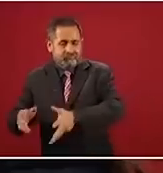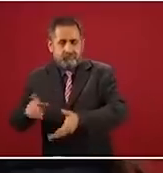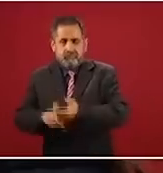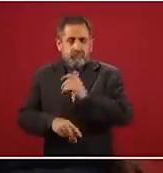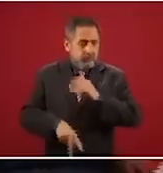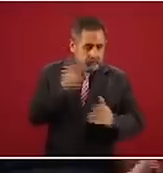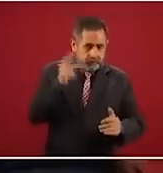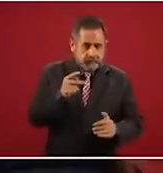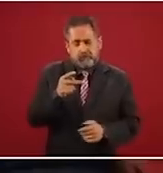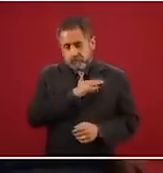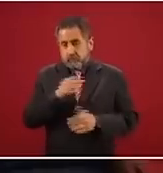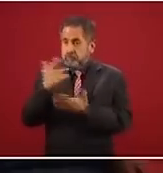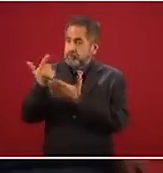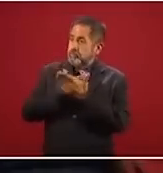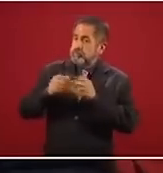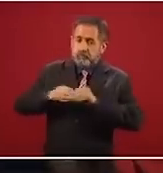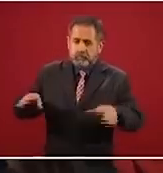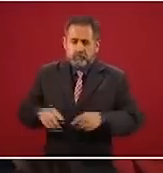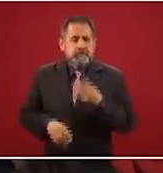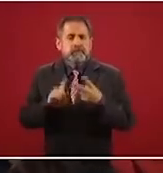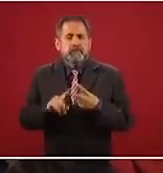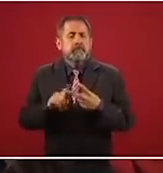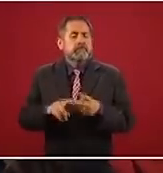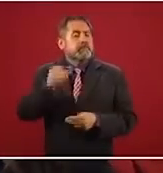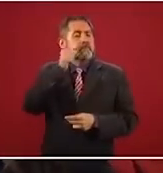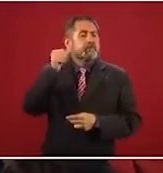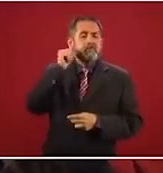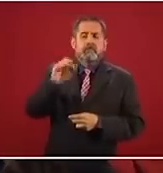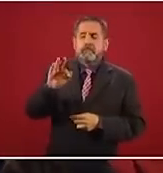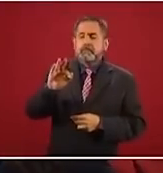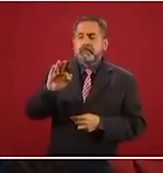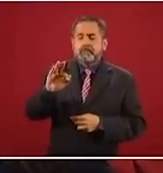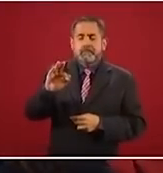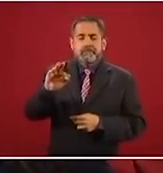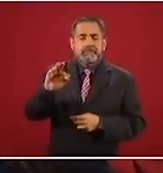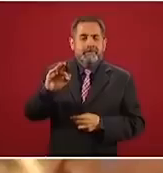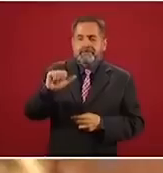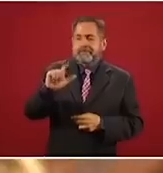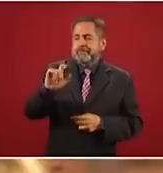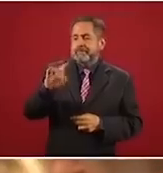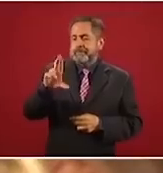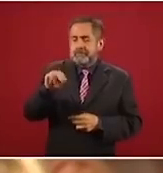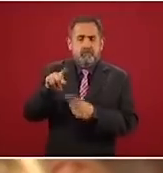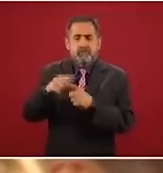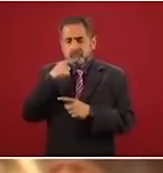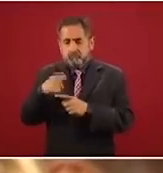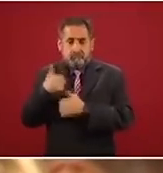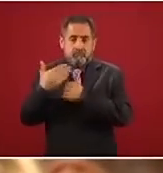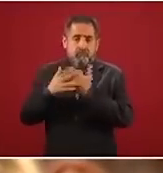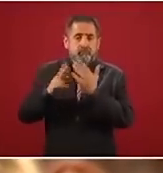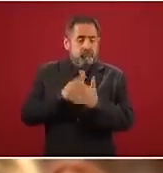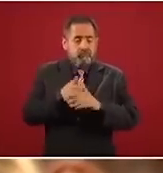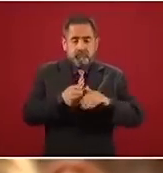mi segunda pregunta sobre otro tema. El día de ayer el fiscal Gertz Manero dijo que se va a reponer el procedimiento